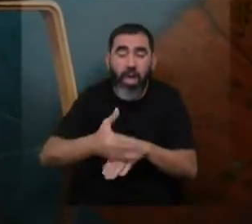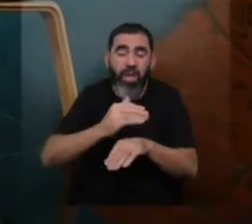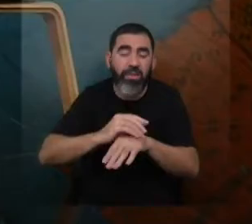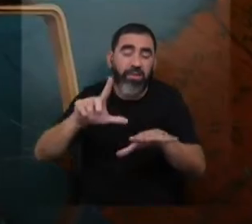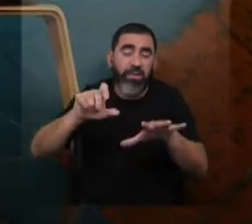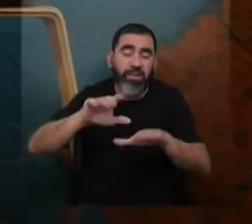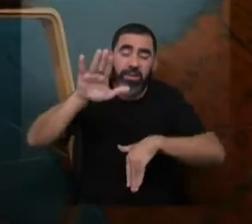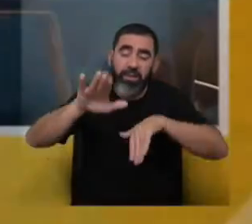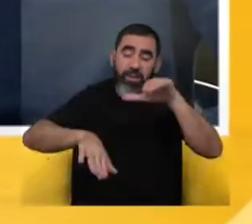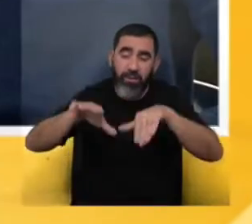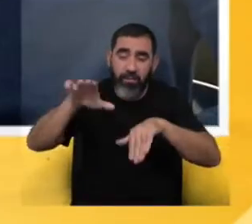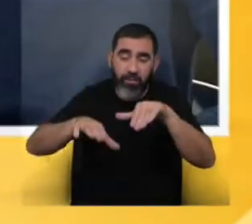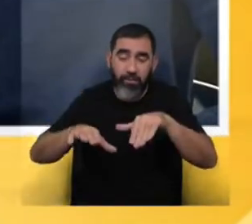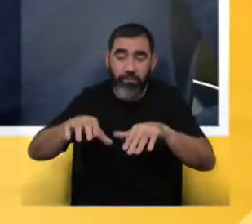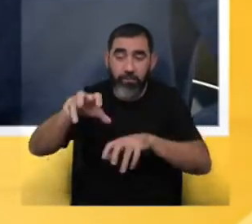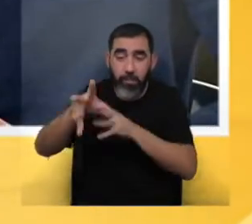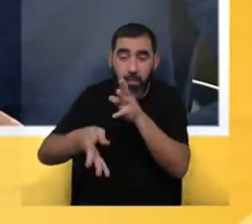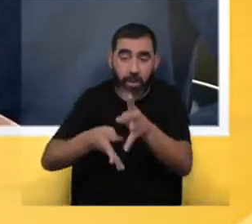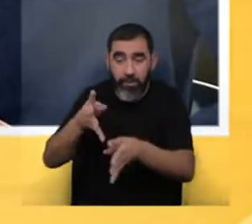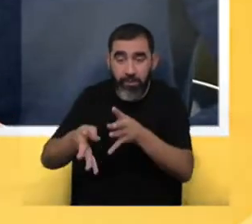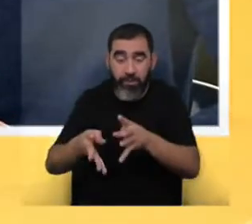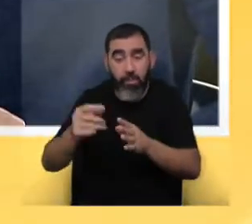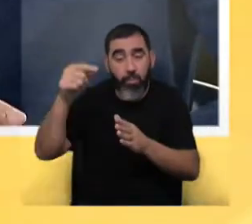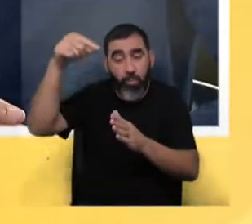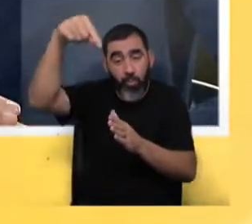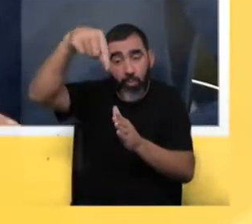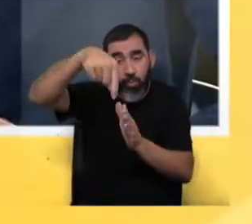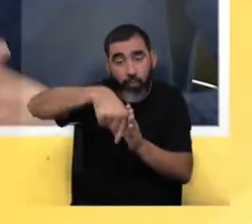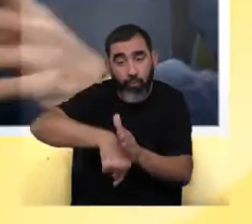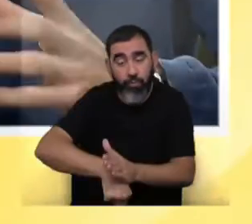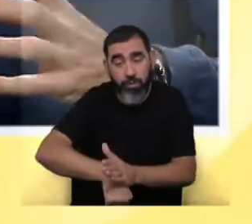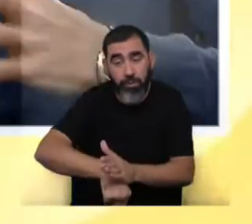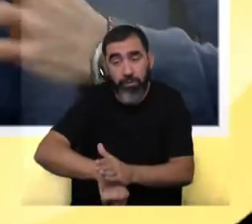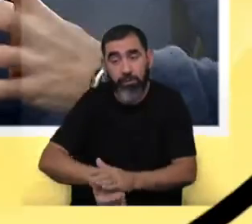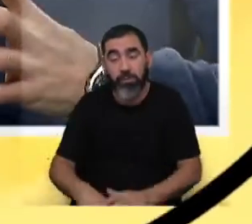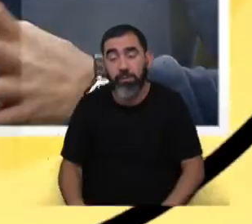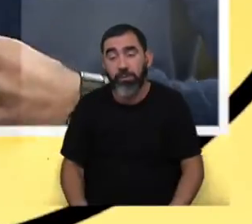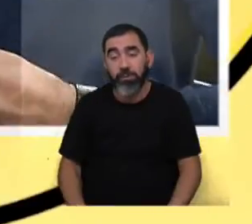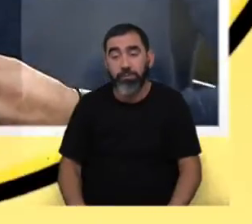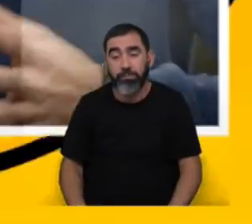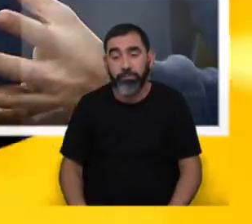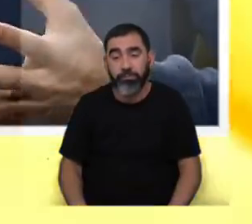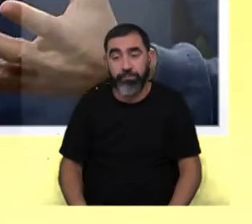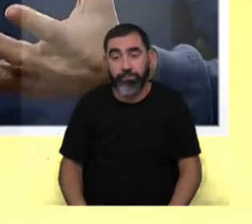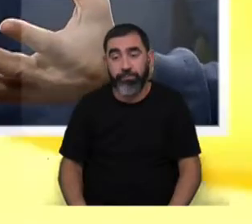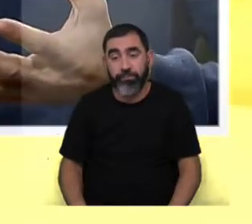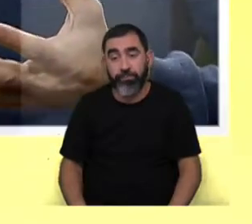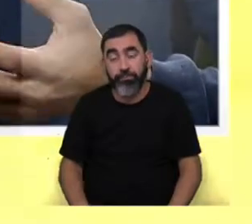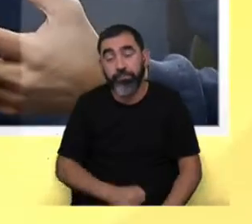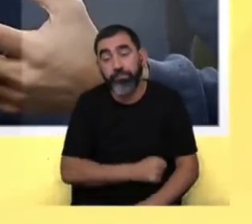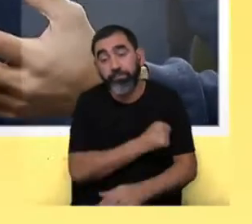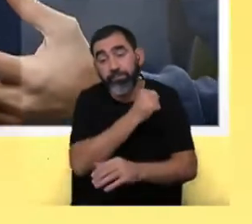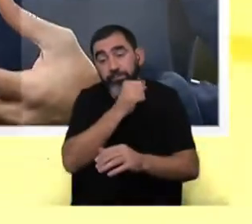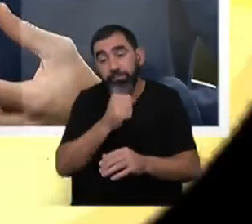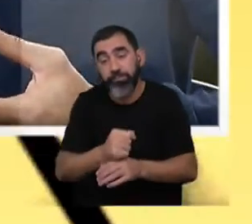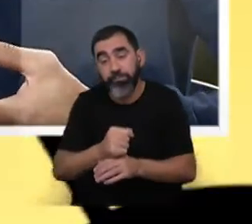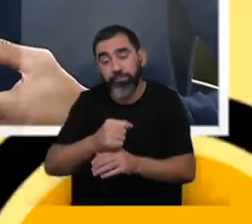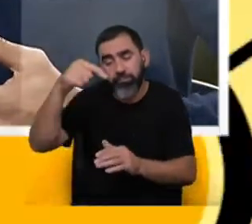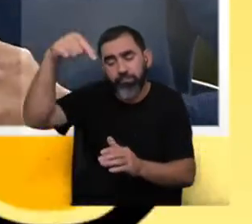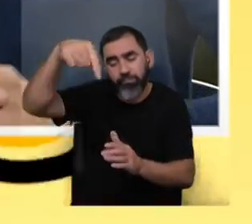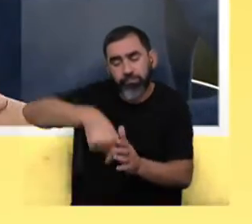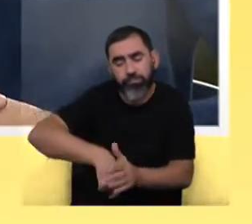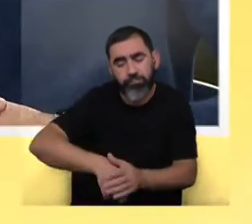eso va variando. Y la profundidad, que es como la pregunta que siempre nos hacen, es hasta dónde siguen